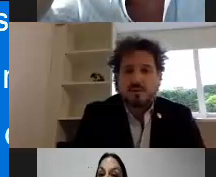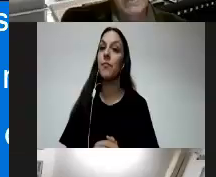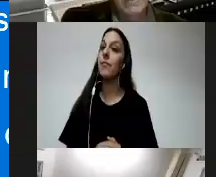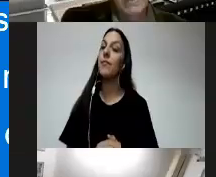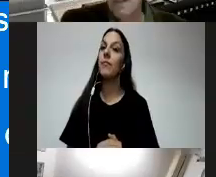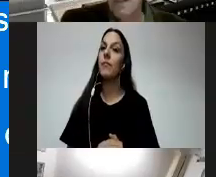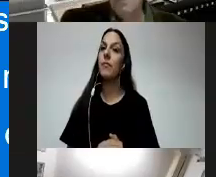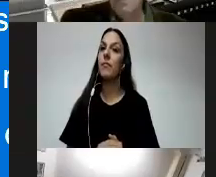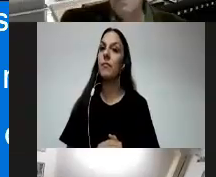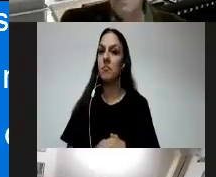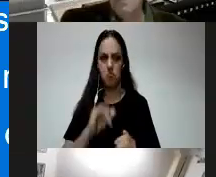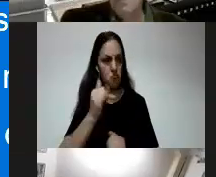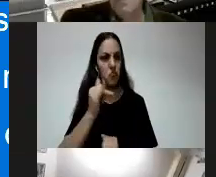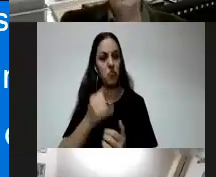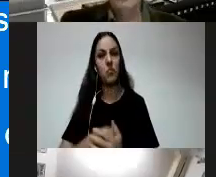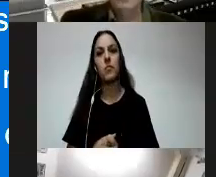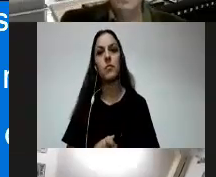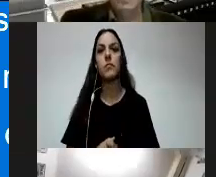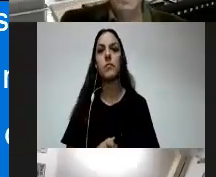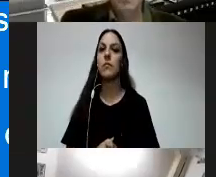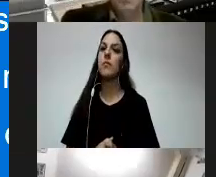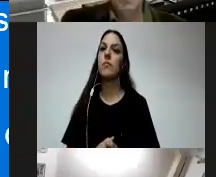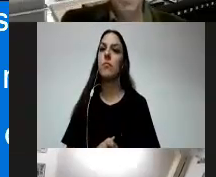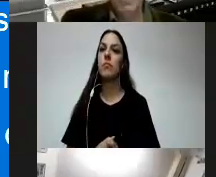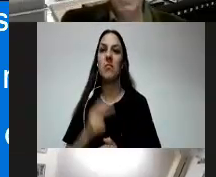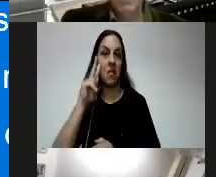Perfecto, Luis. Perfecto. Sí, se ve bien.